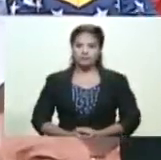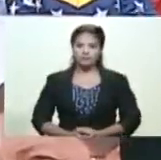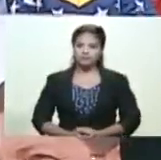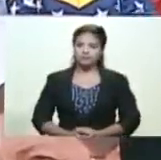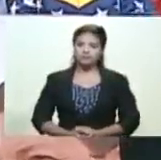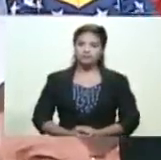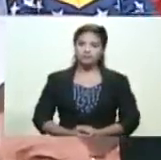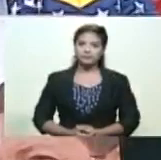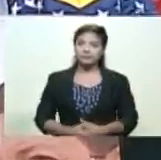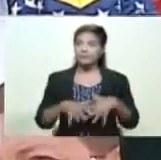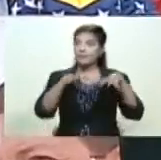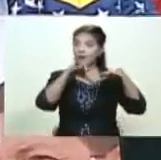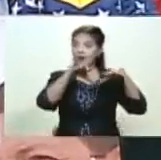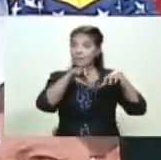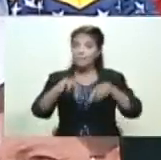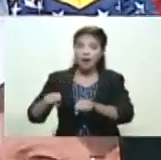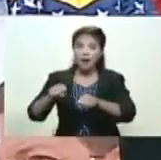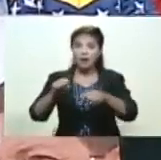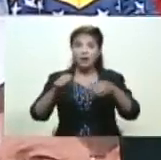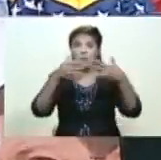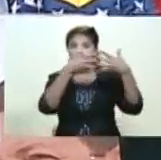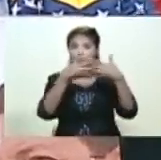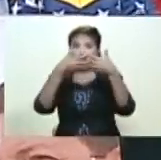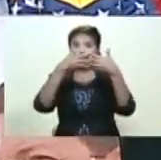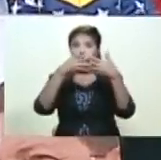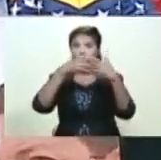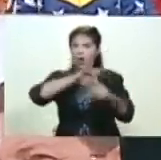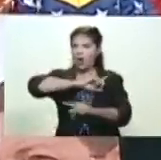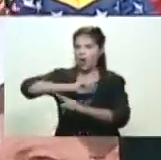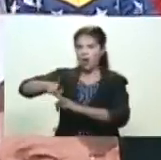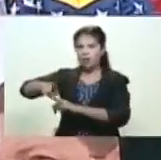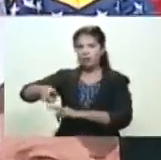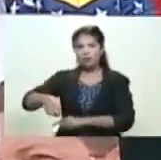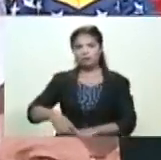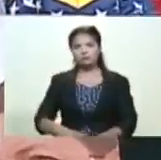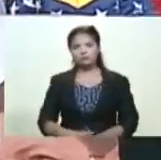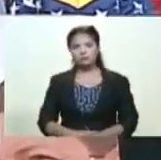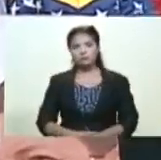Y el imperialismo norteamericano dio una orden.